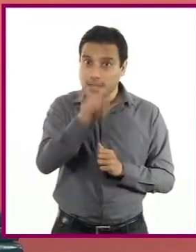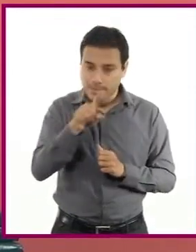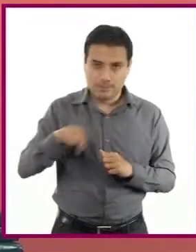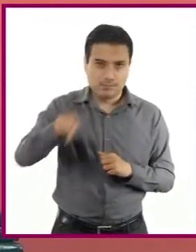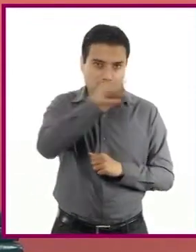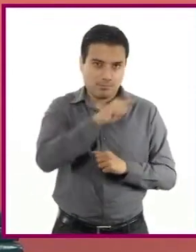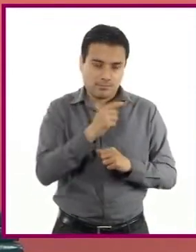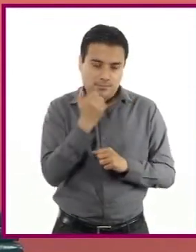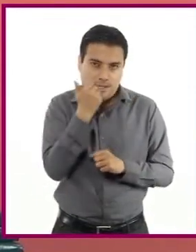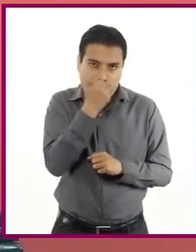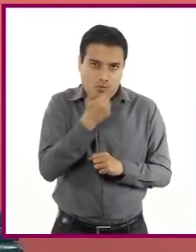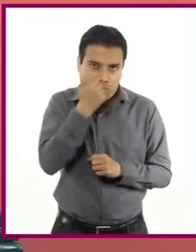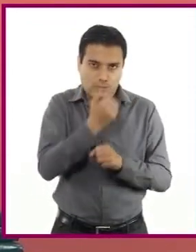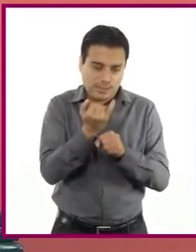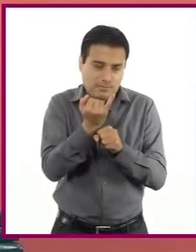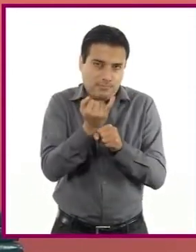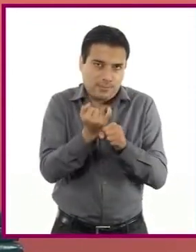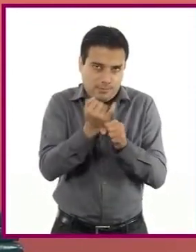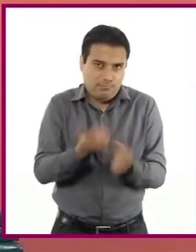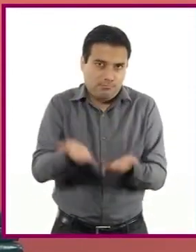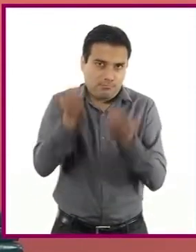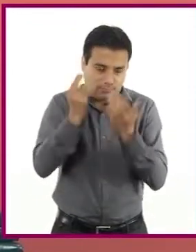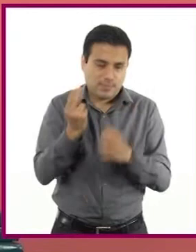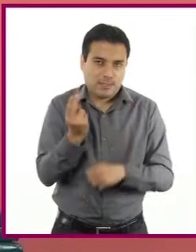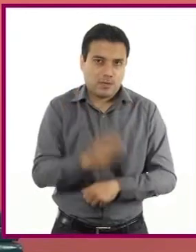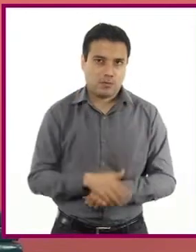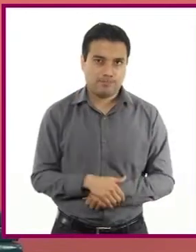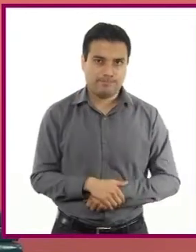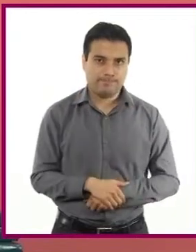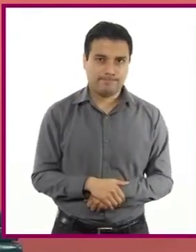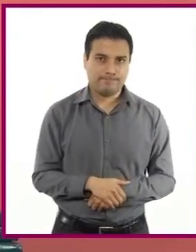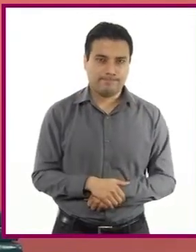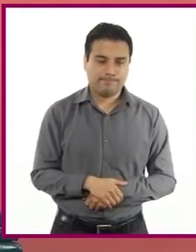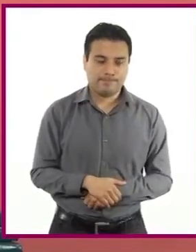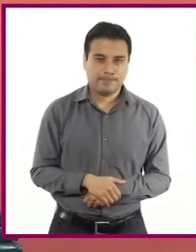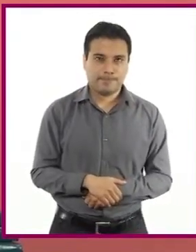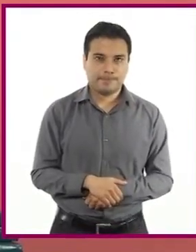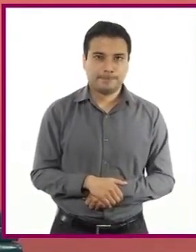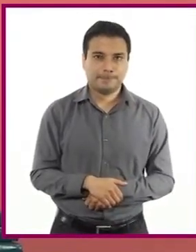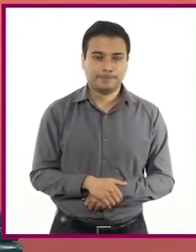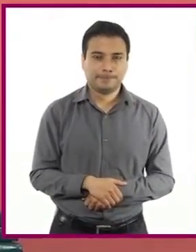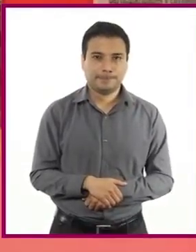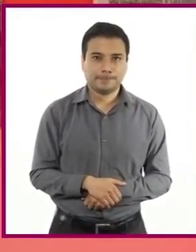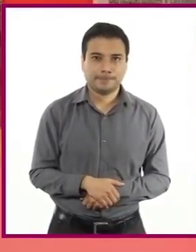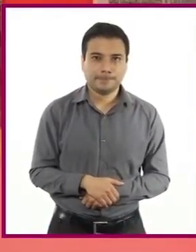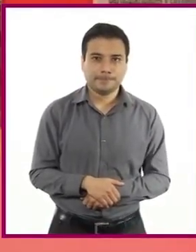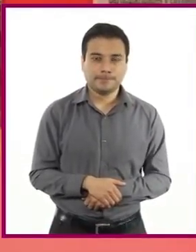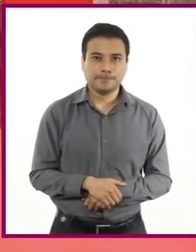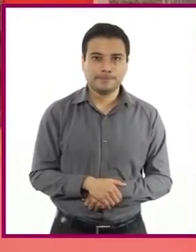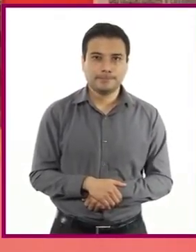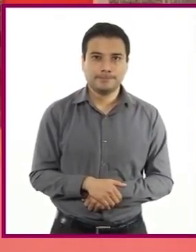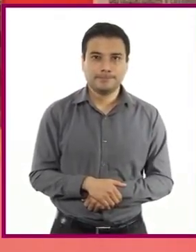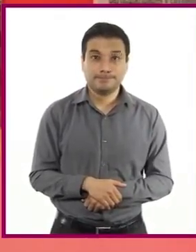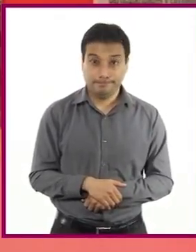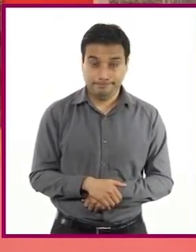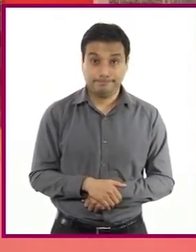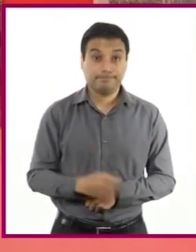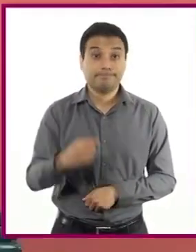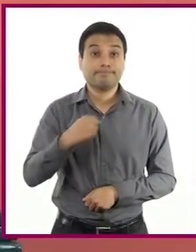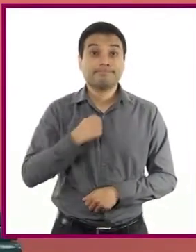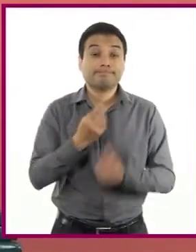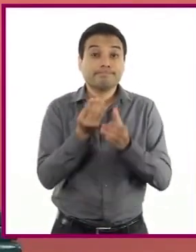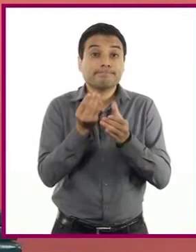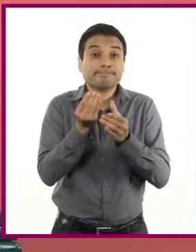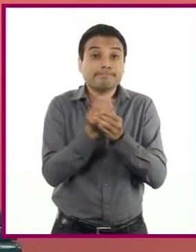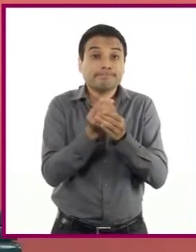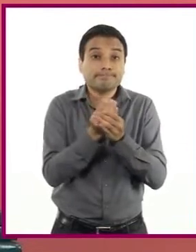más información que satisfaga las necesidades e intereses que tienen los adolescentes por conocer más. Para impartir mi clase, procuro